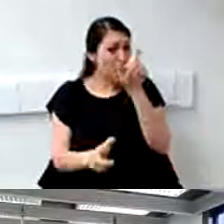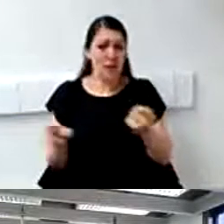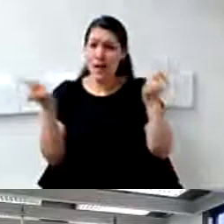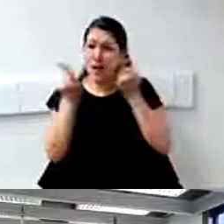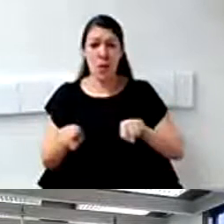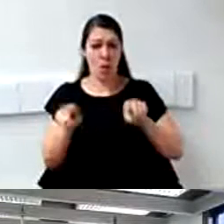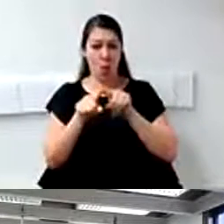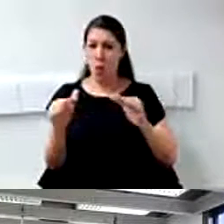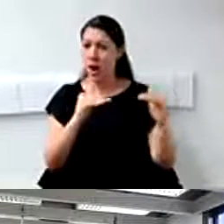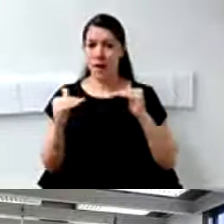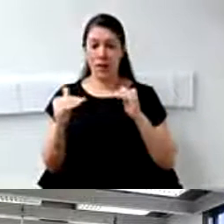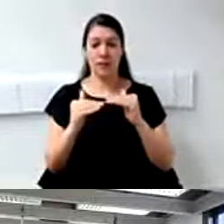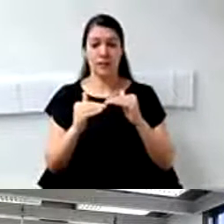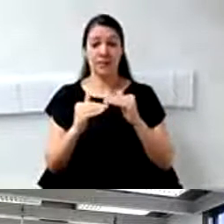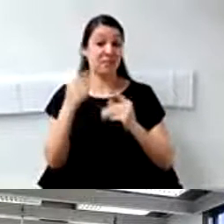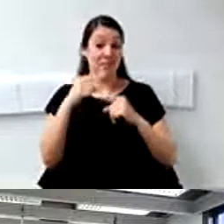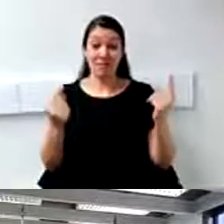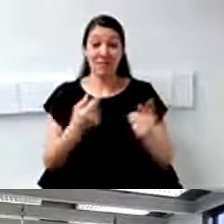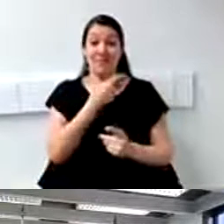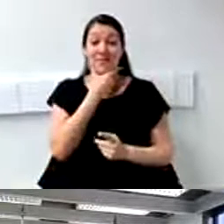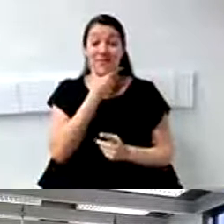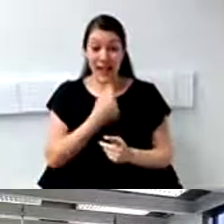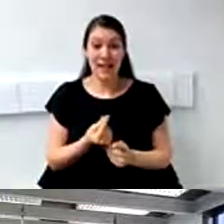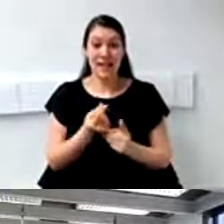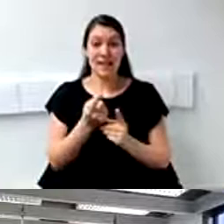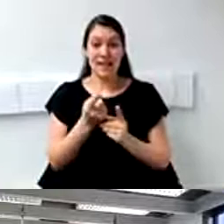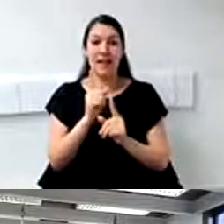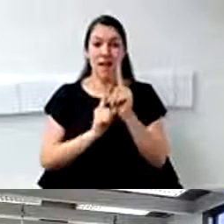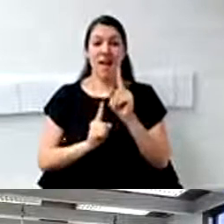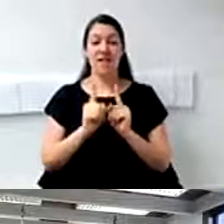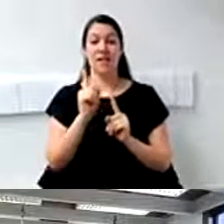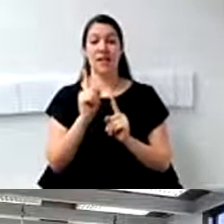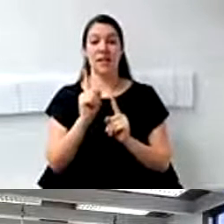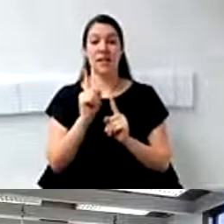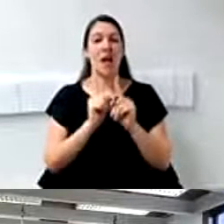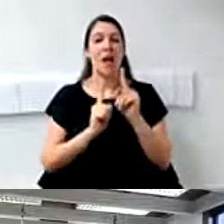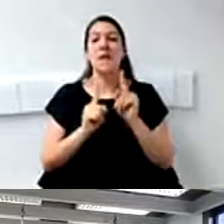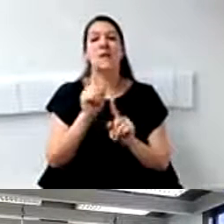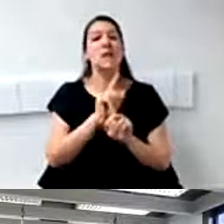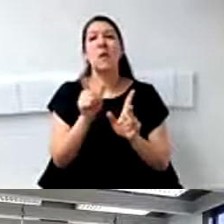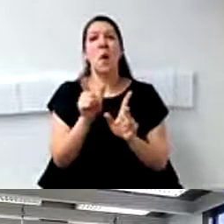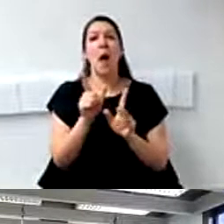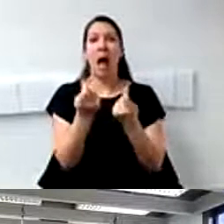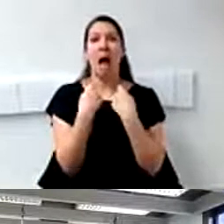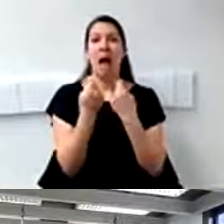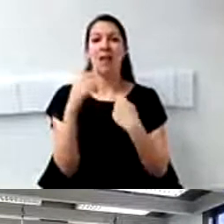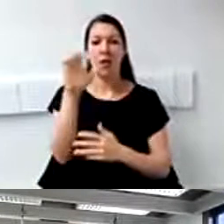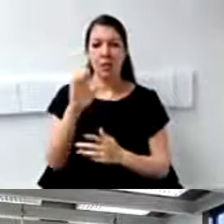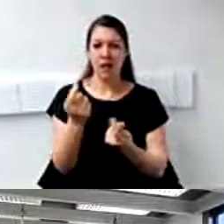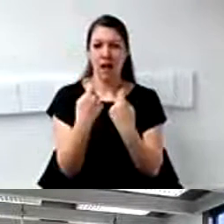hay cosas muy simples que a veces, muchas veces no significa gasto para la